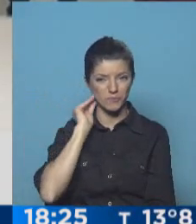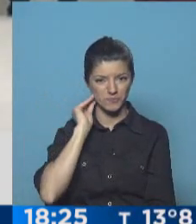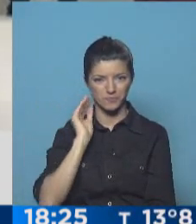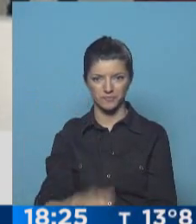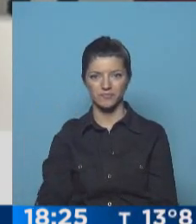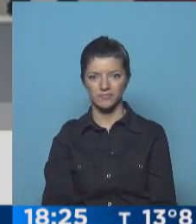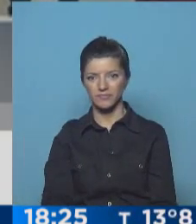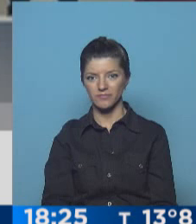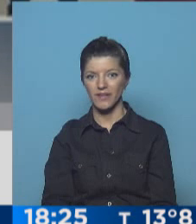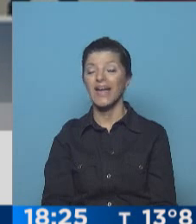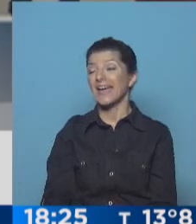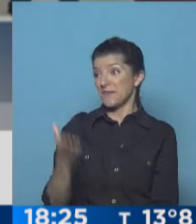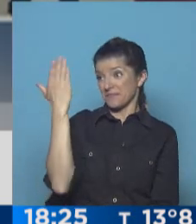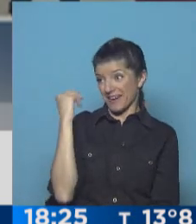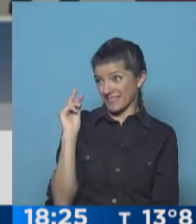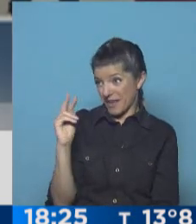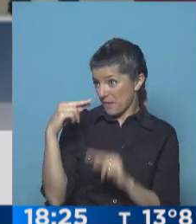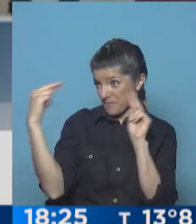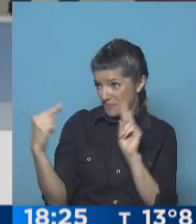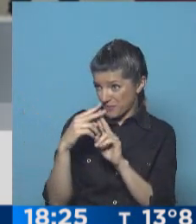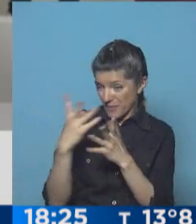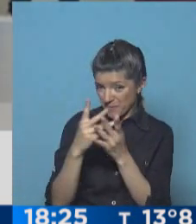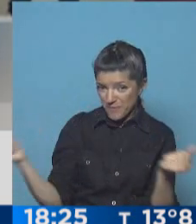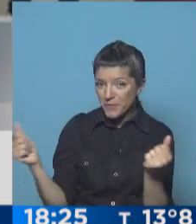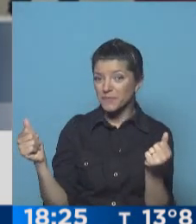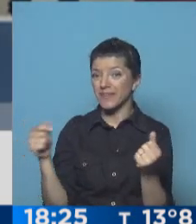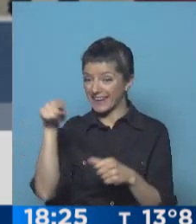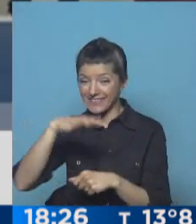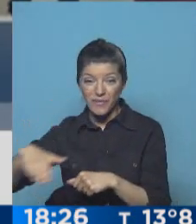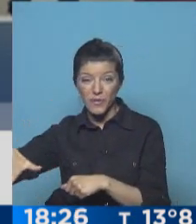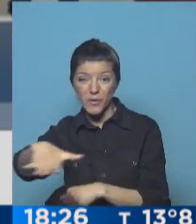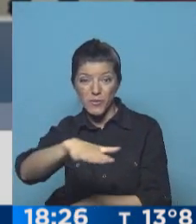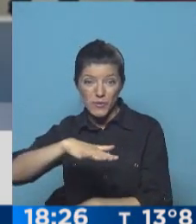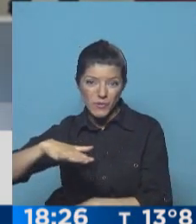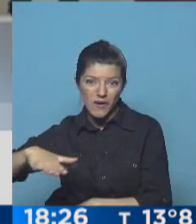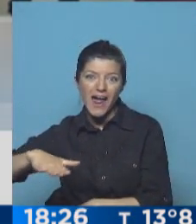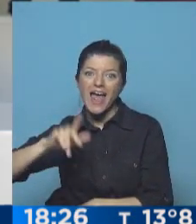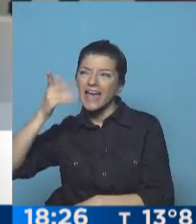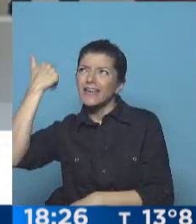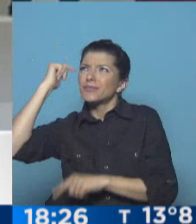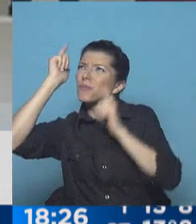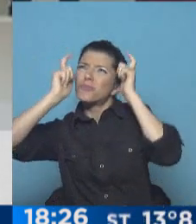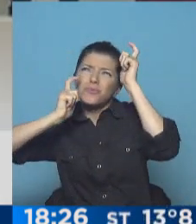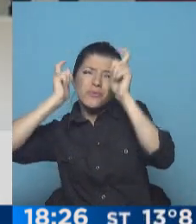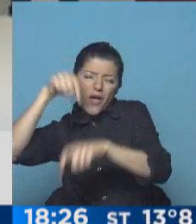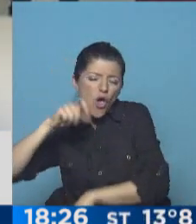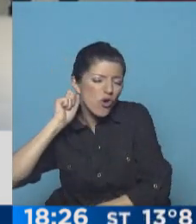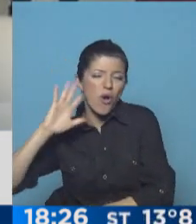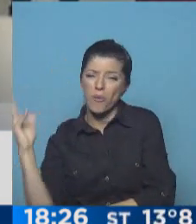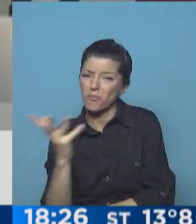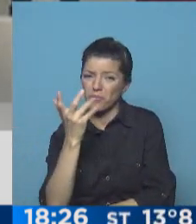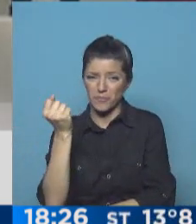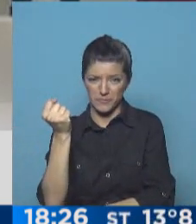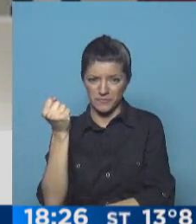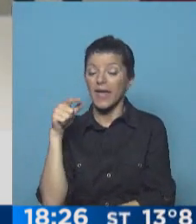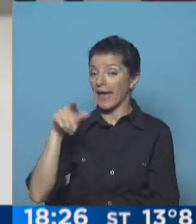Bueno, recién nos dejamos de ver, recién nos vimos ahí en ese sueño cumplido en mi querido barrio APAP.